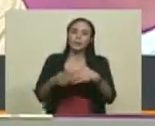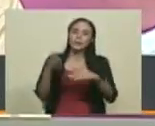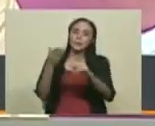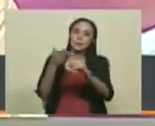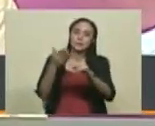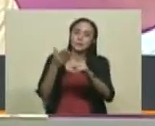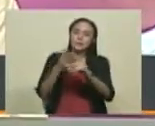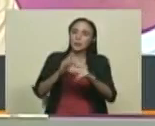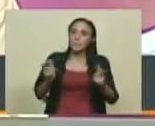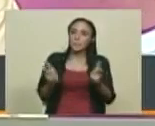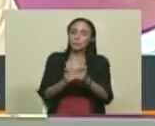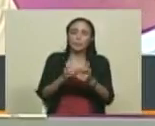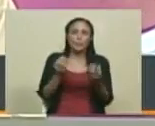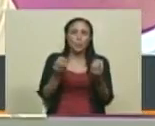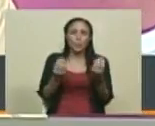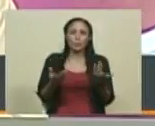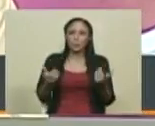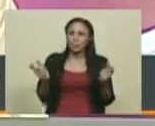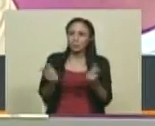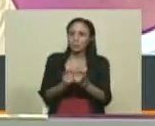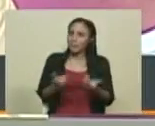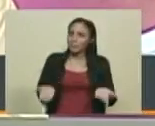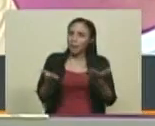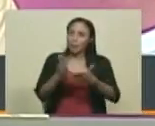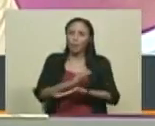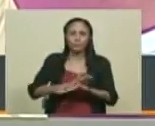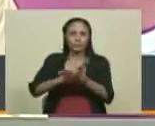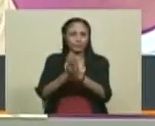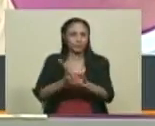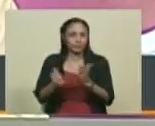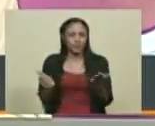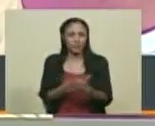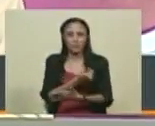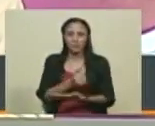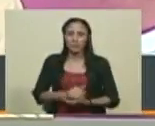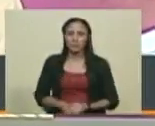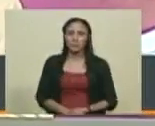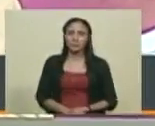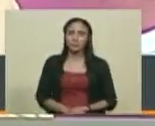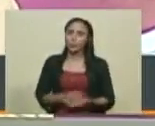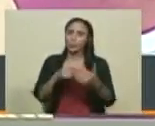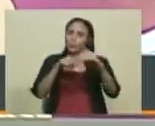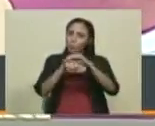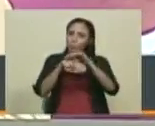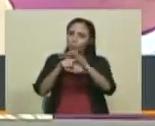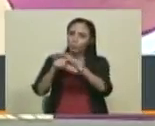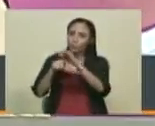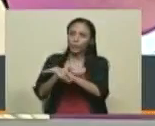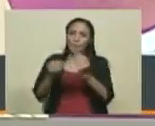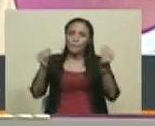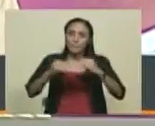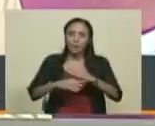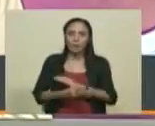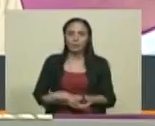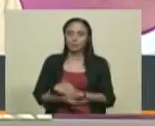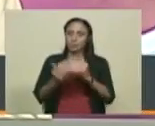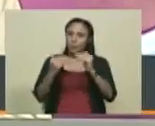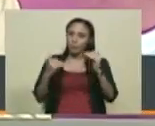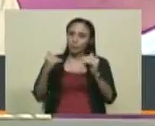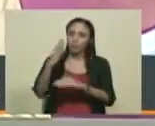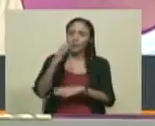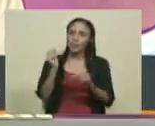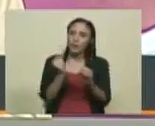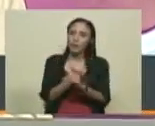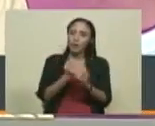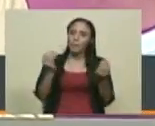el minimalismo. Tenemos que darla, la lucha frontal contra el minimalismo. Tenemos que ir al maximalismo,